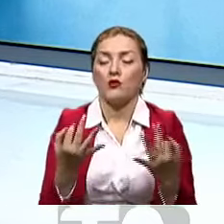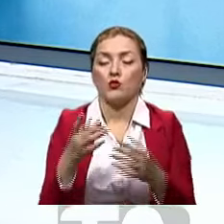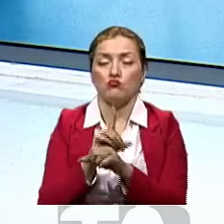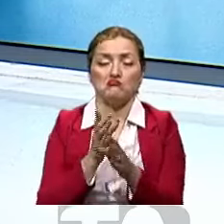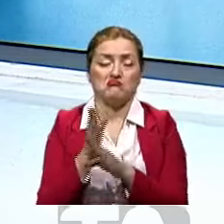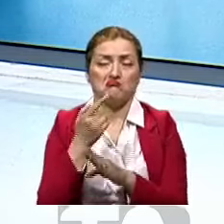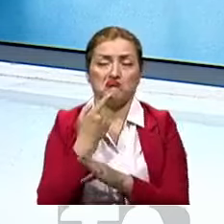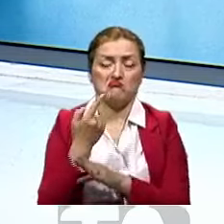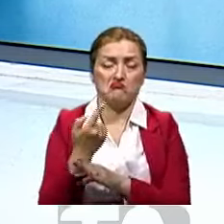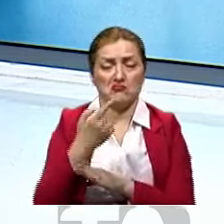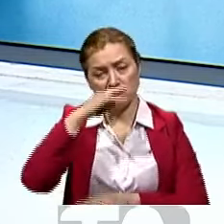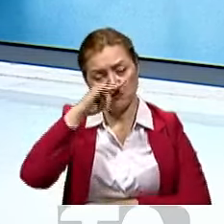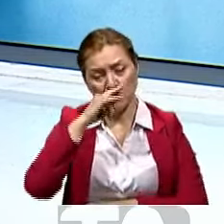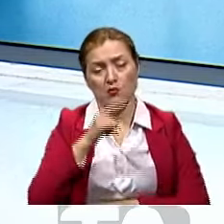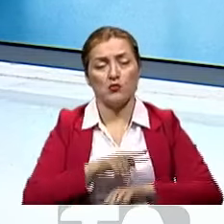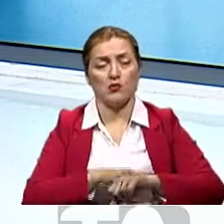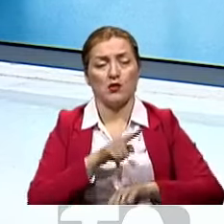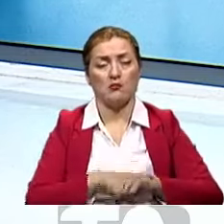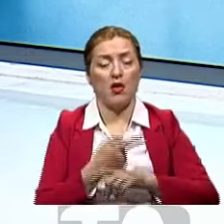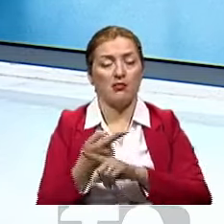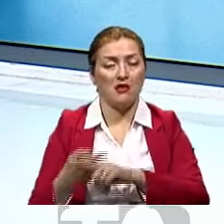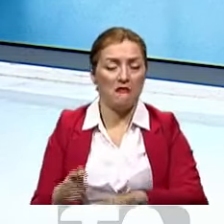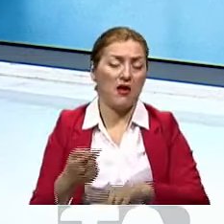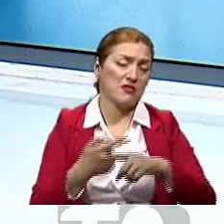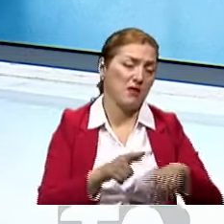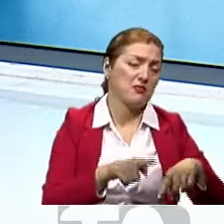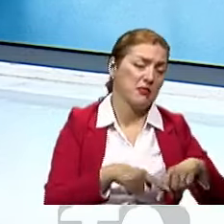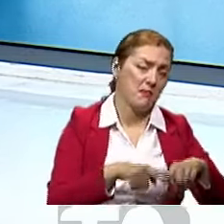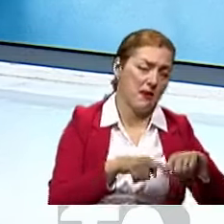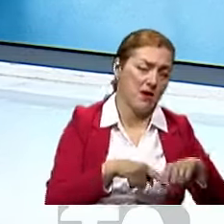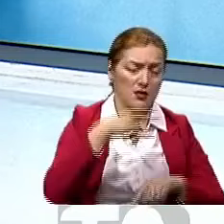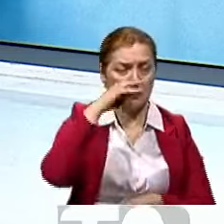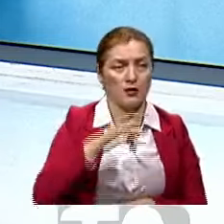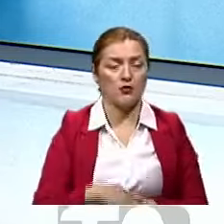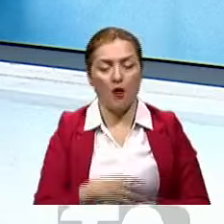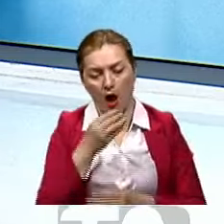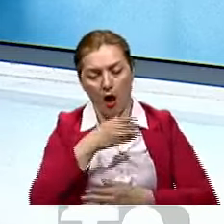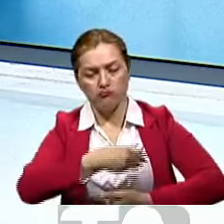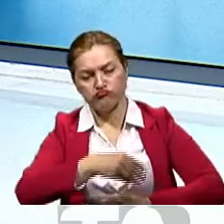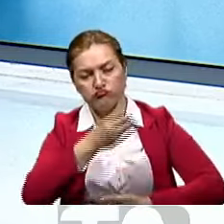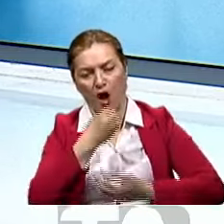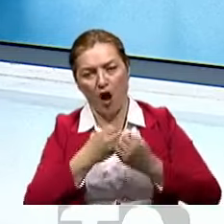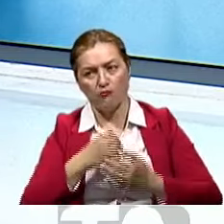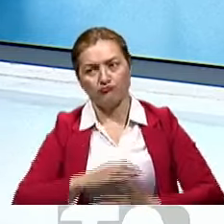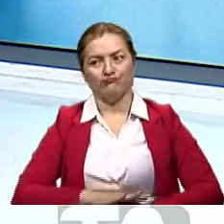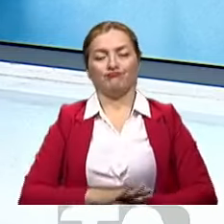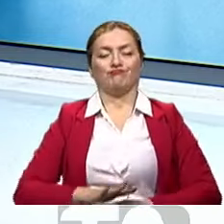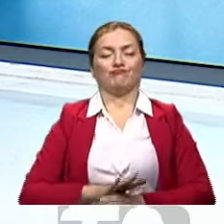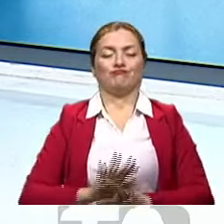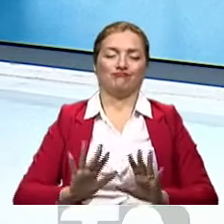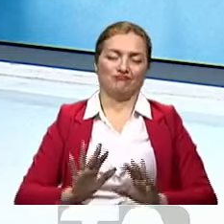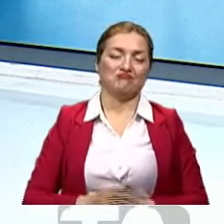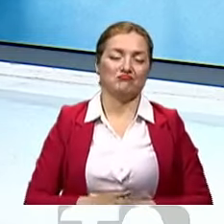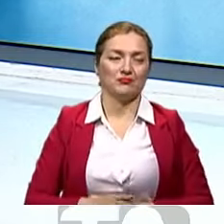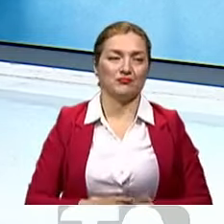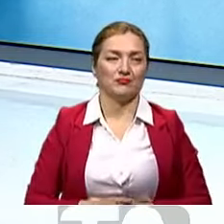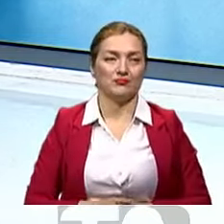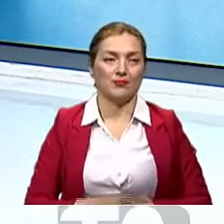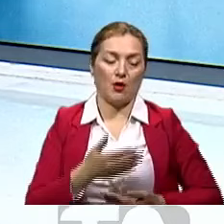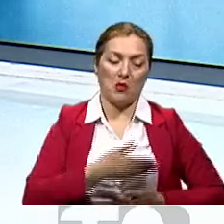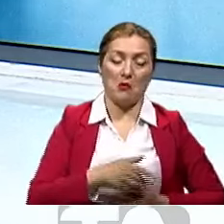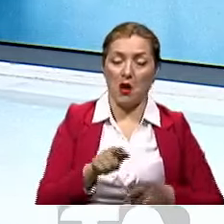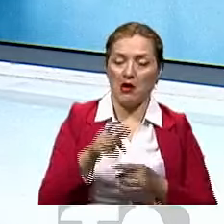especialistas, cada niño requiere de un tiempo diferente para quedar satisfecho. Es por ello que hay que darles cada seno cada vez